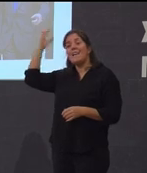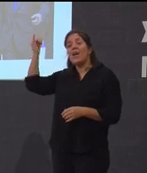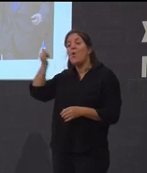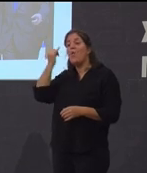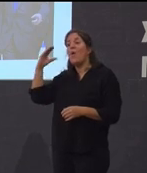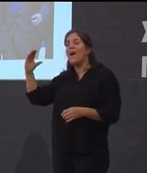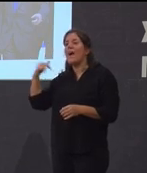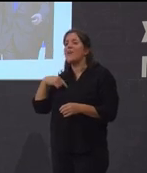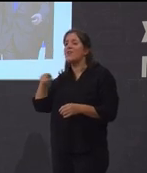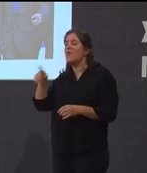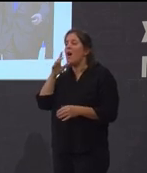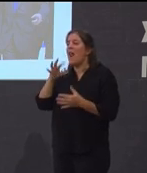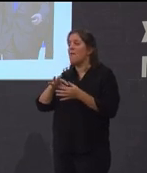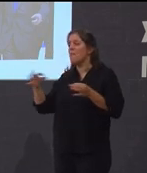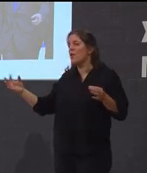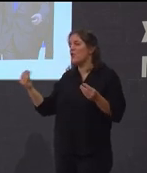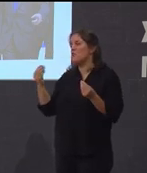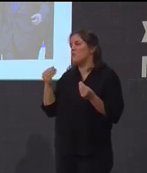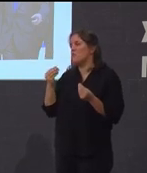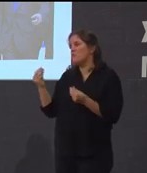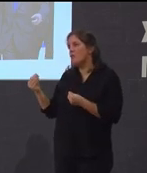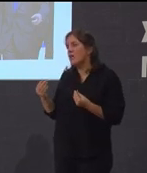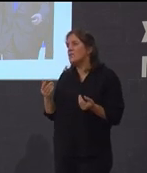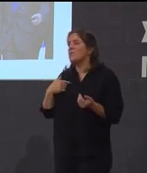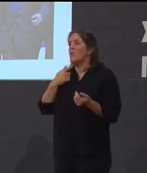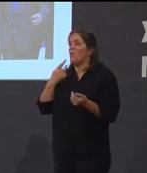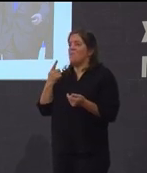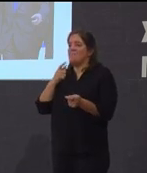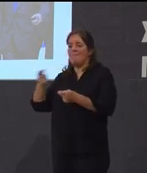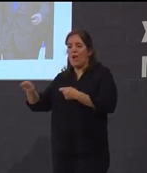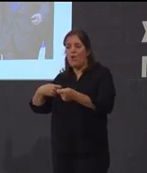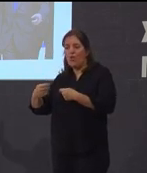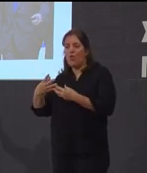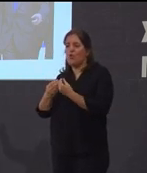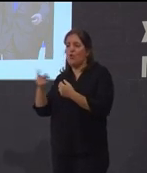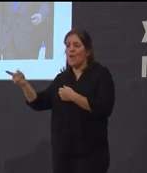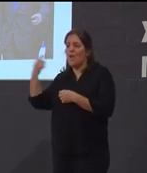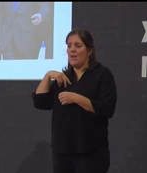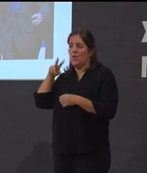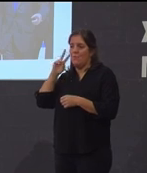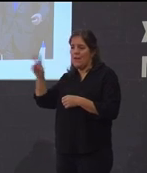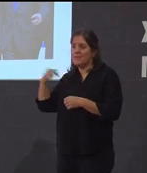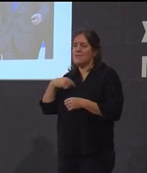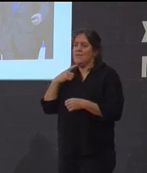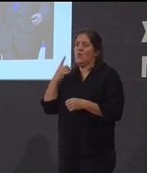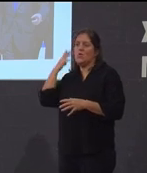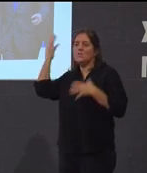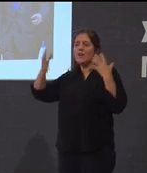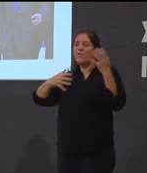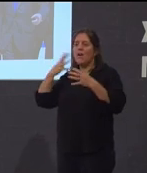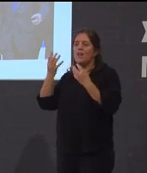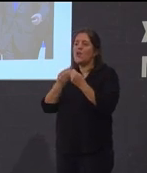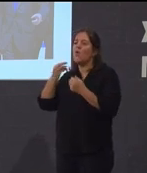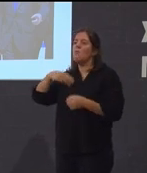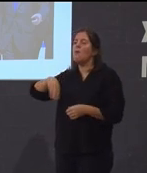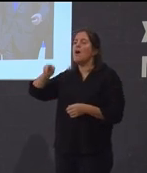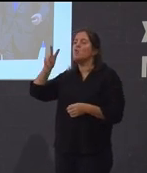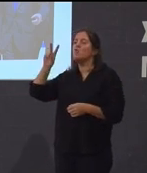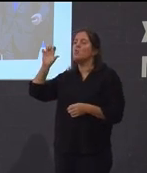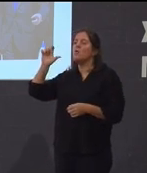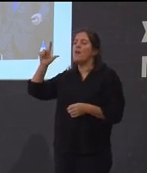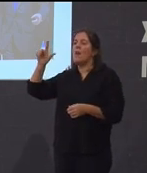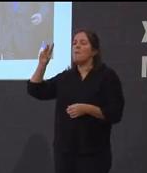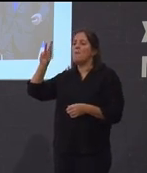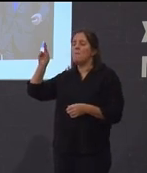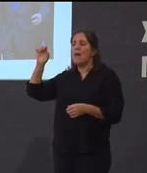vos amigos que facían negocios con él. Aquí o temos un safari con Manuel Prado, pero,